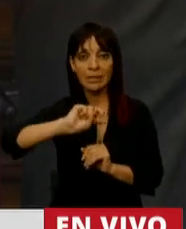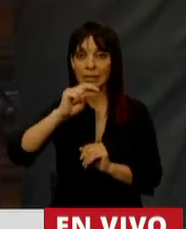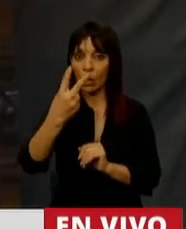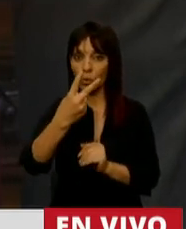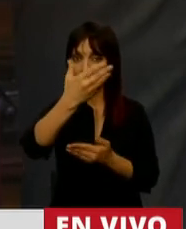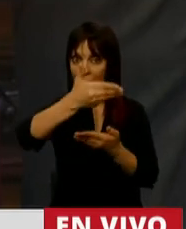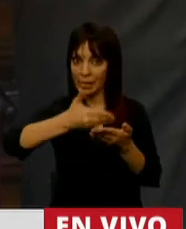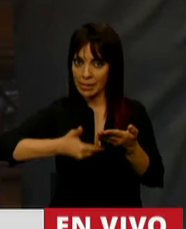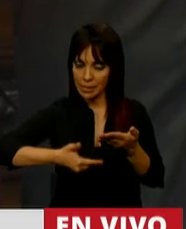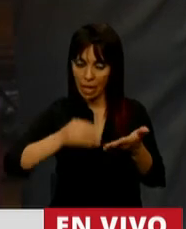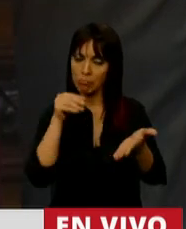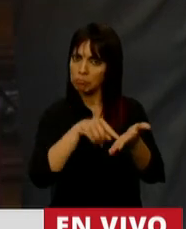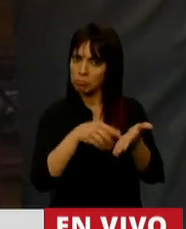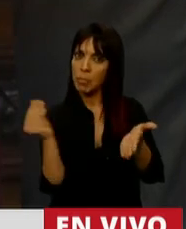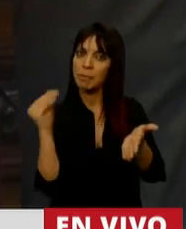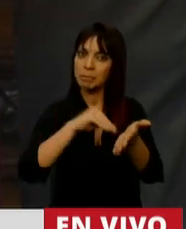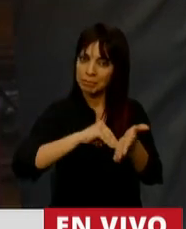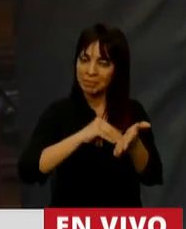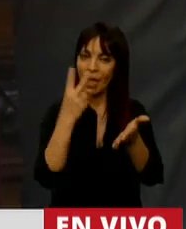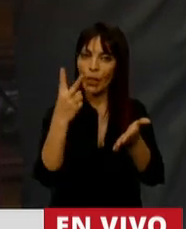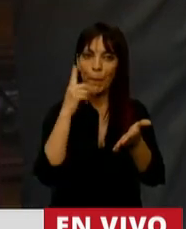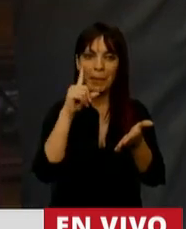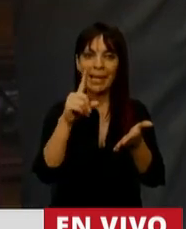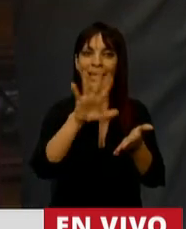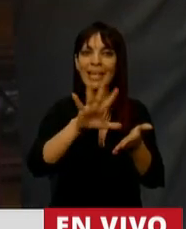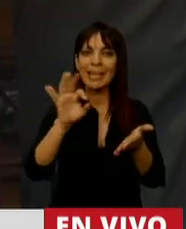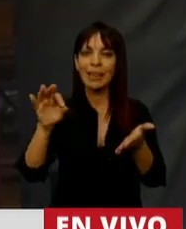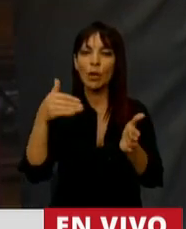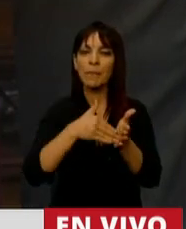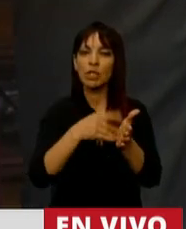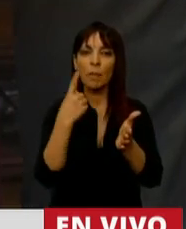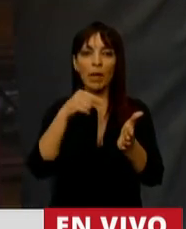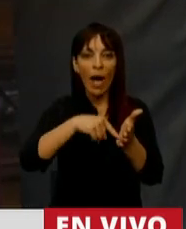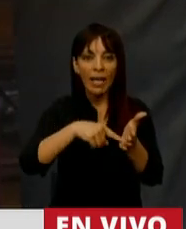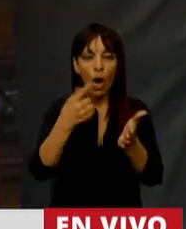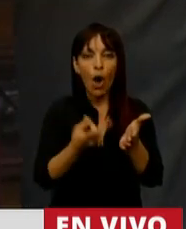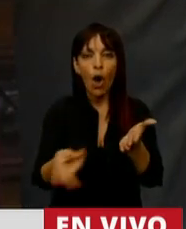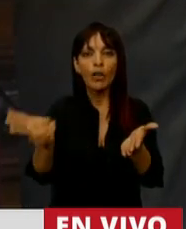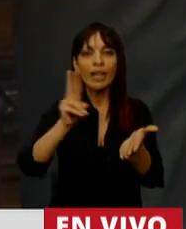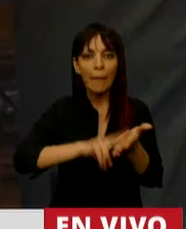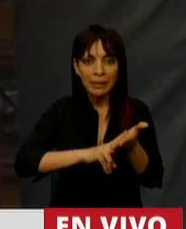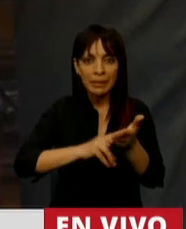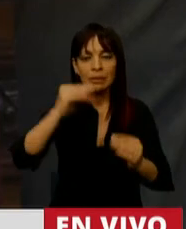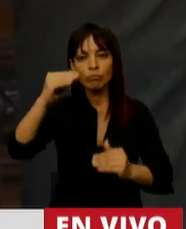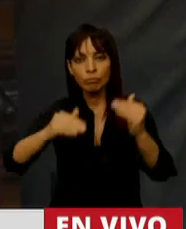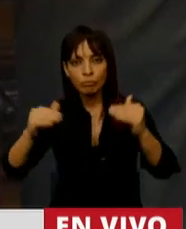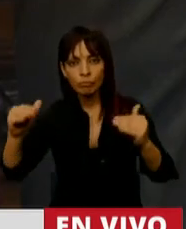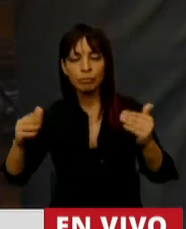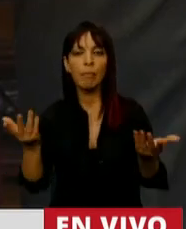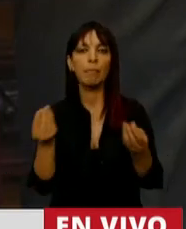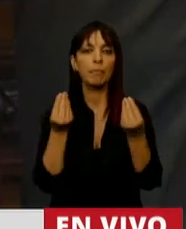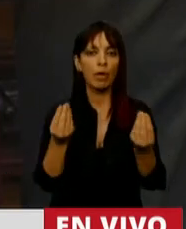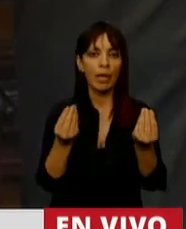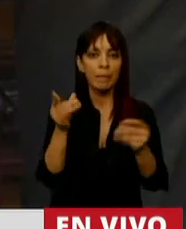A y vino con esos 2.500 millones, pero ahí la discrecionalidad volvió a aparecer y apareció más fuerte, porque hubo una serie